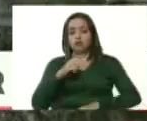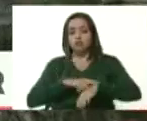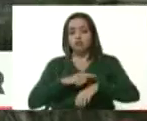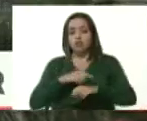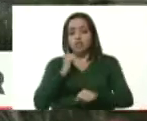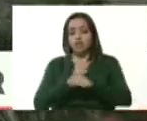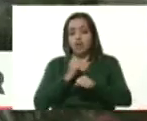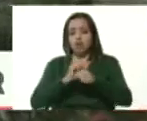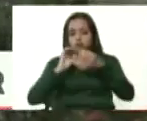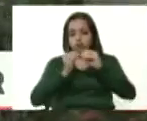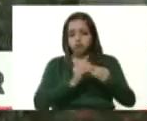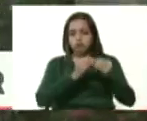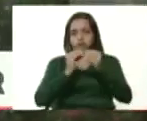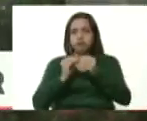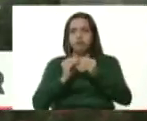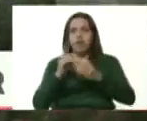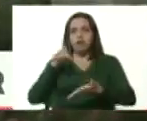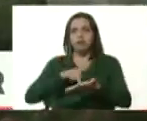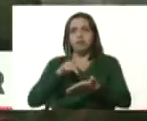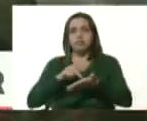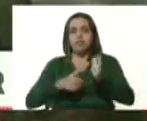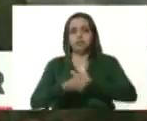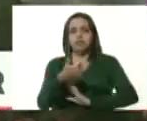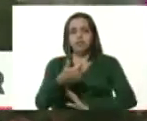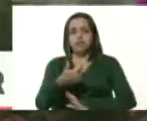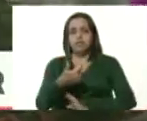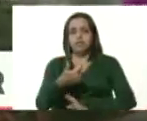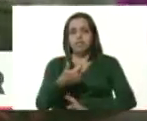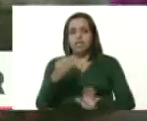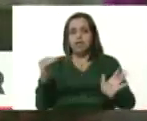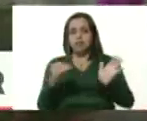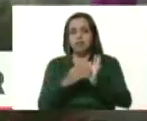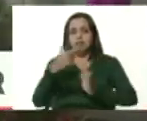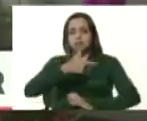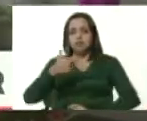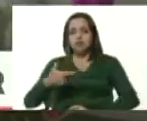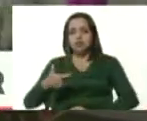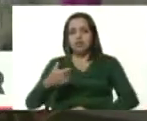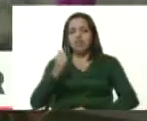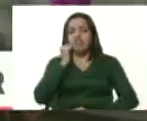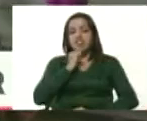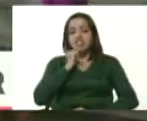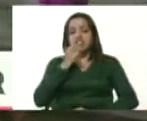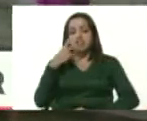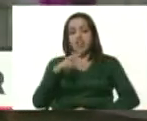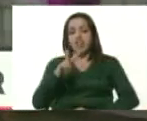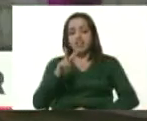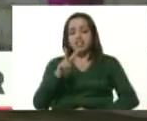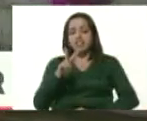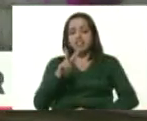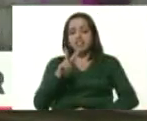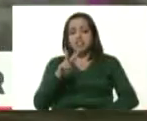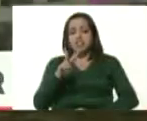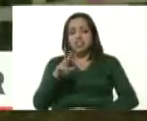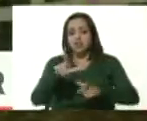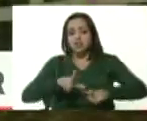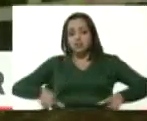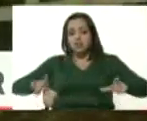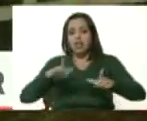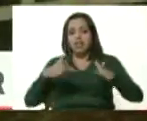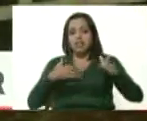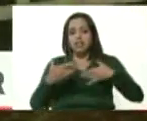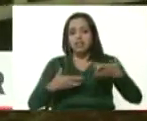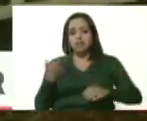realizado con la presencia de más de cerca de 1000 valencianos ocupan en estos espacios en esta importante